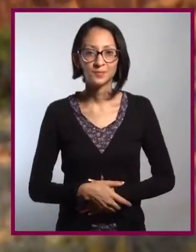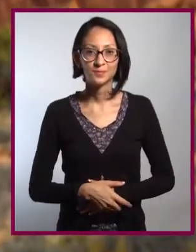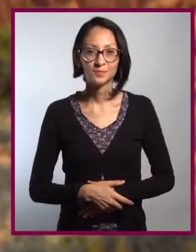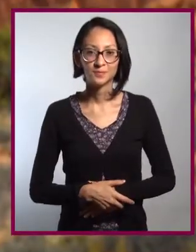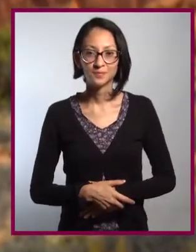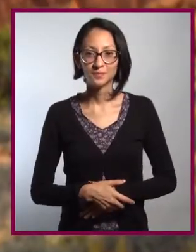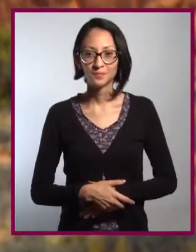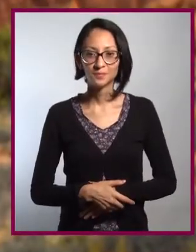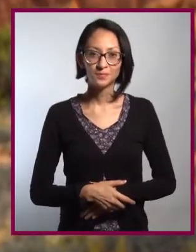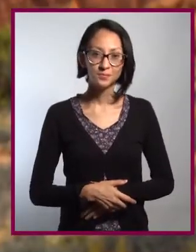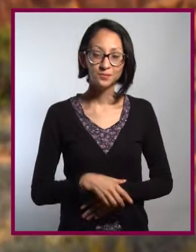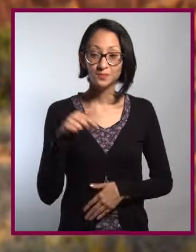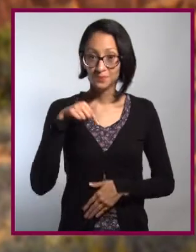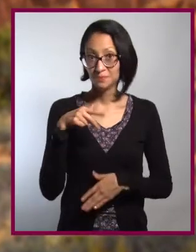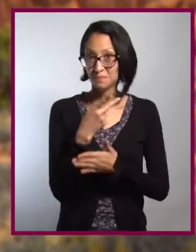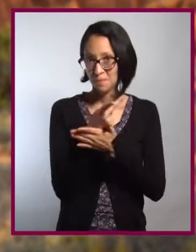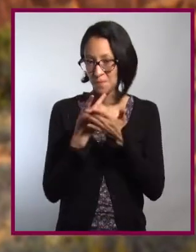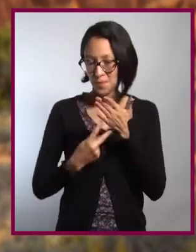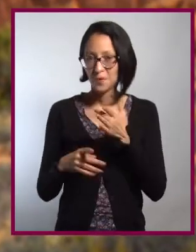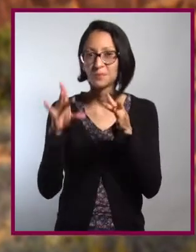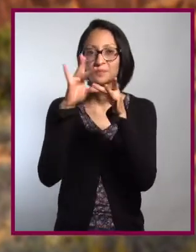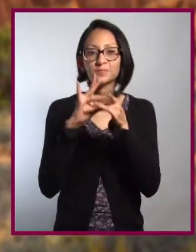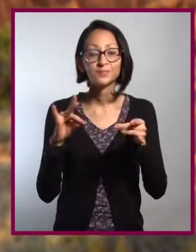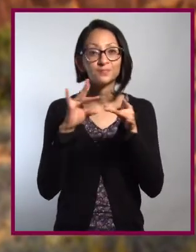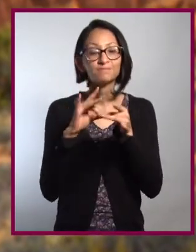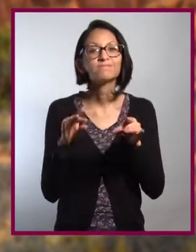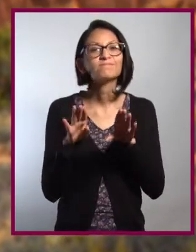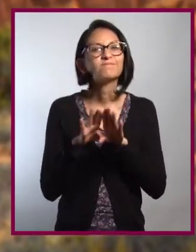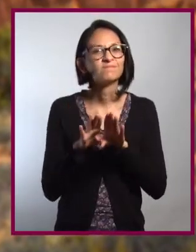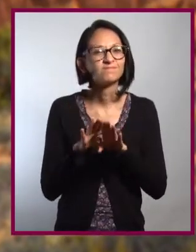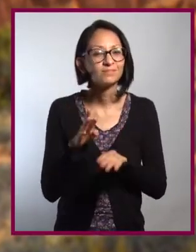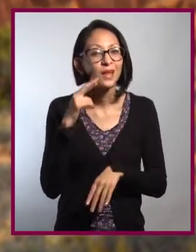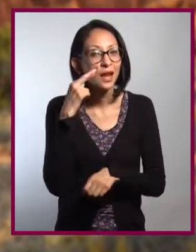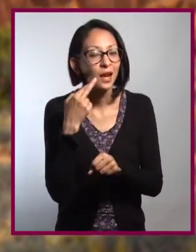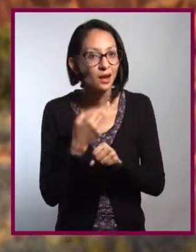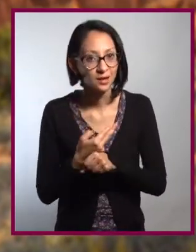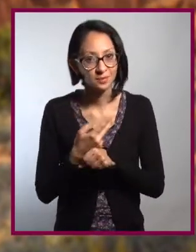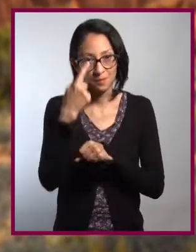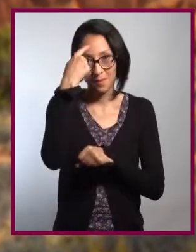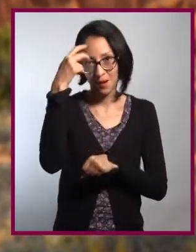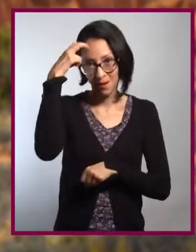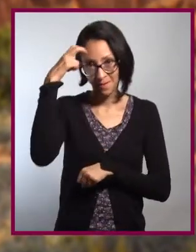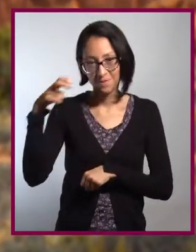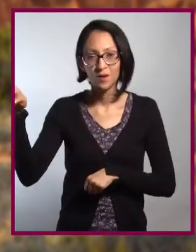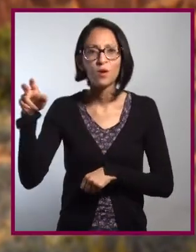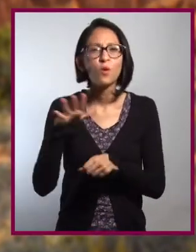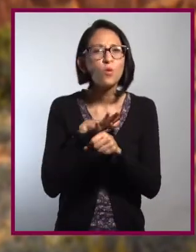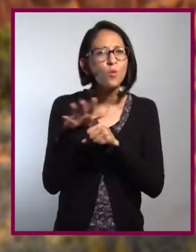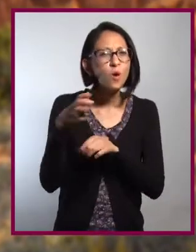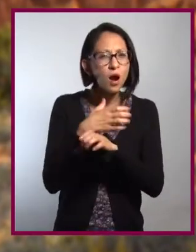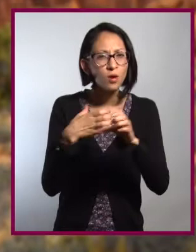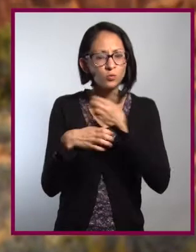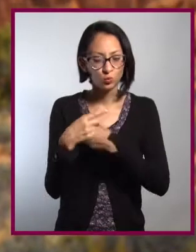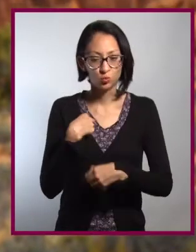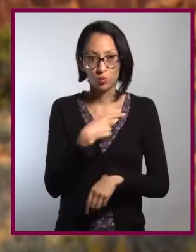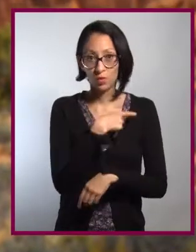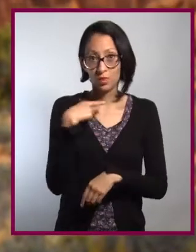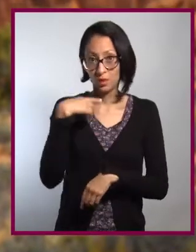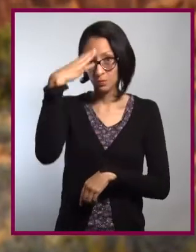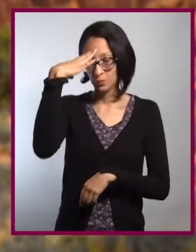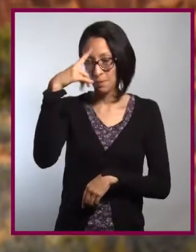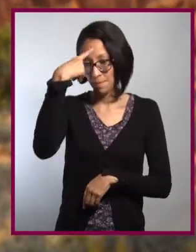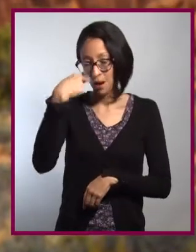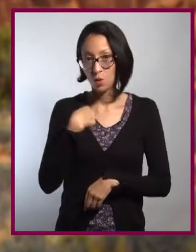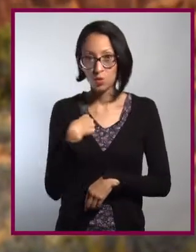En este capítulo hablaremos de la responsabilidad que implica viajar. ¿Qué cosas debemos tomar en cuenta para nuestro autocuidado y